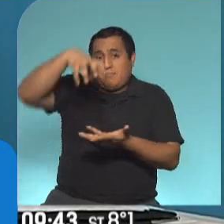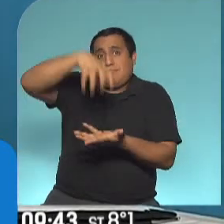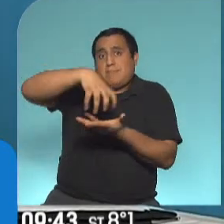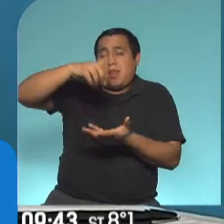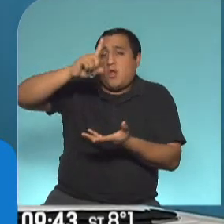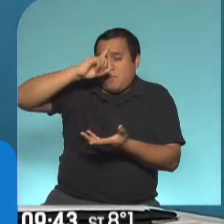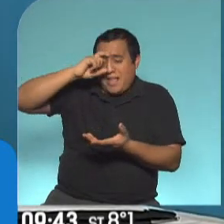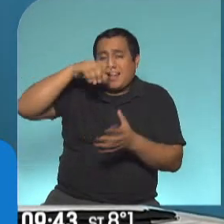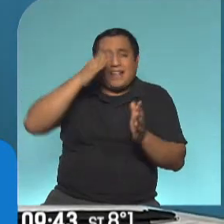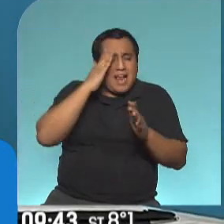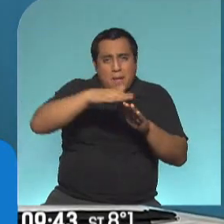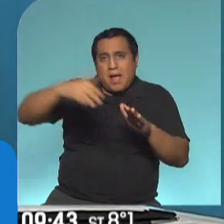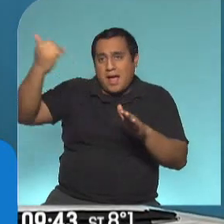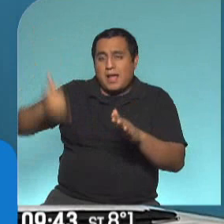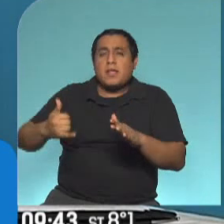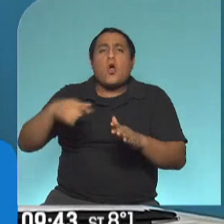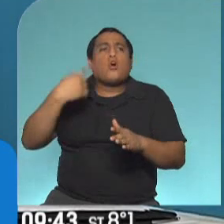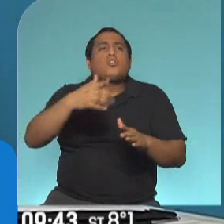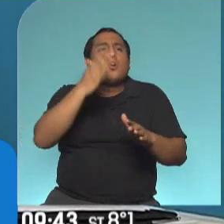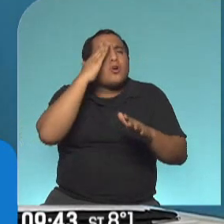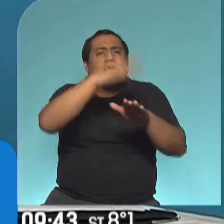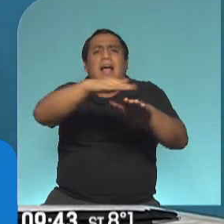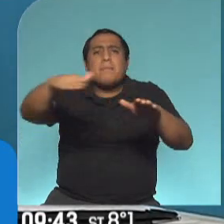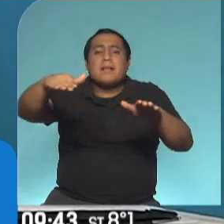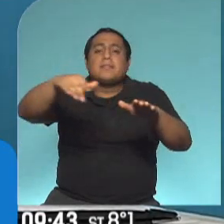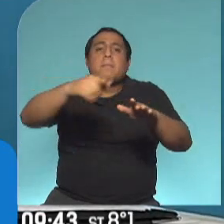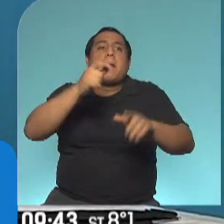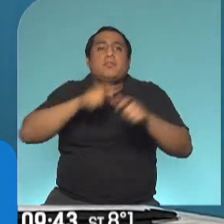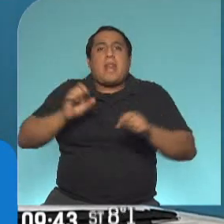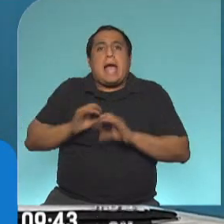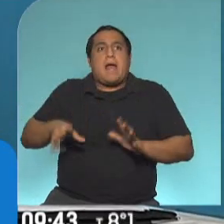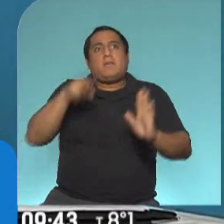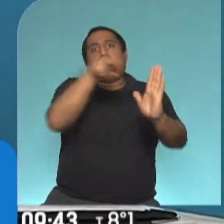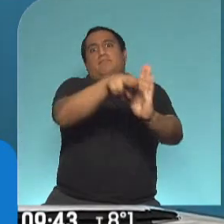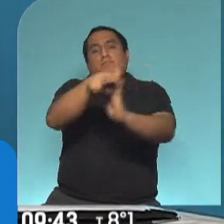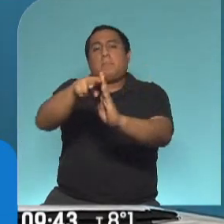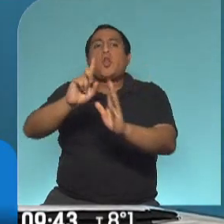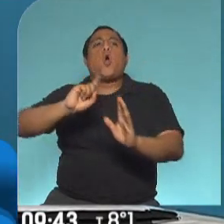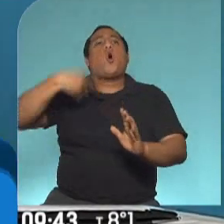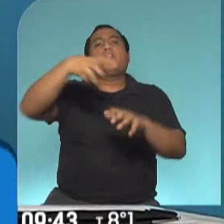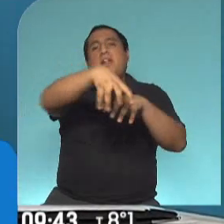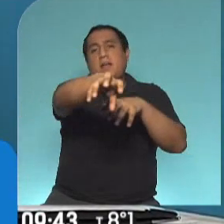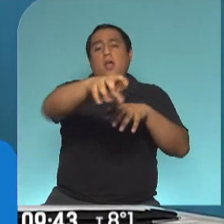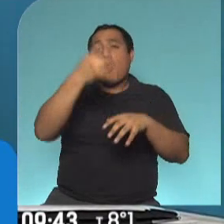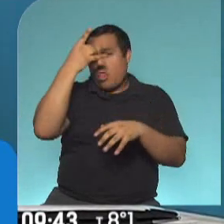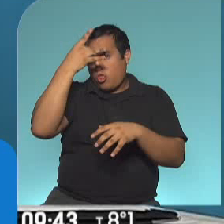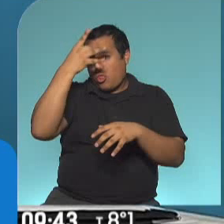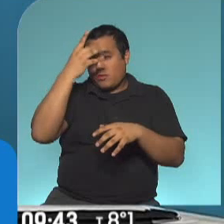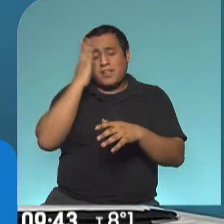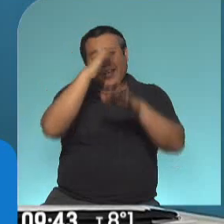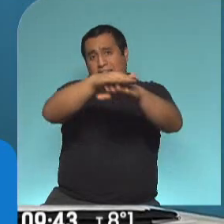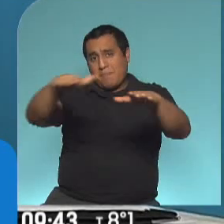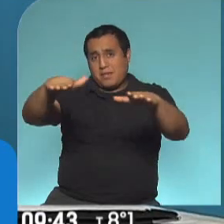el hospital cuenta con camas críticas distribuidas en otras áreas del hospital tenemos 12 camas de